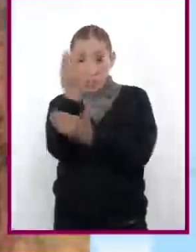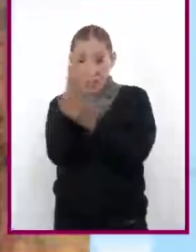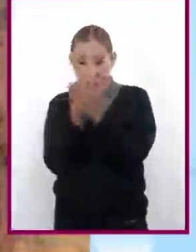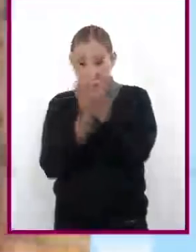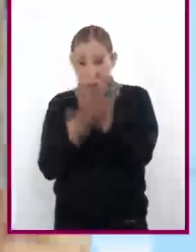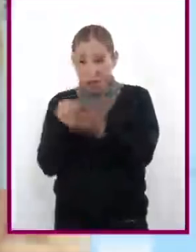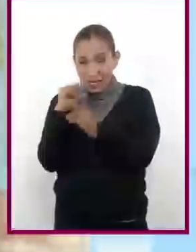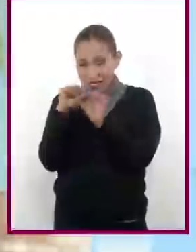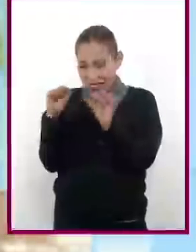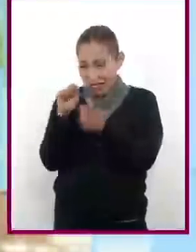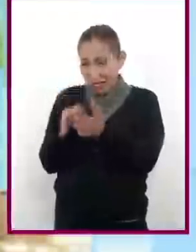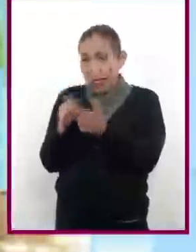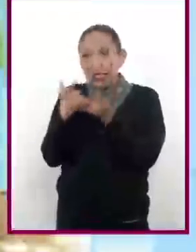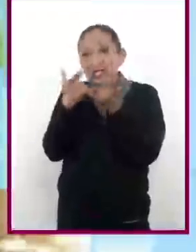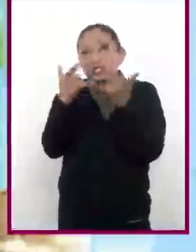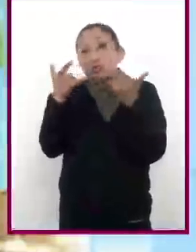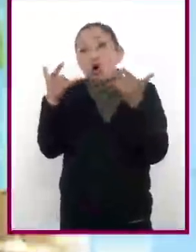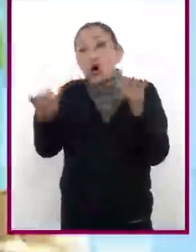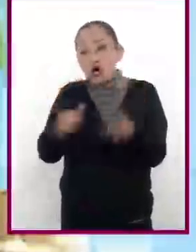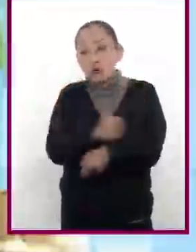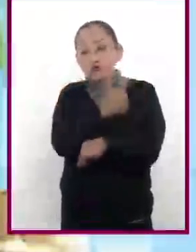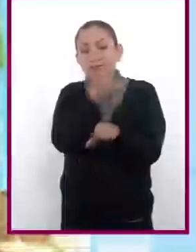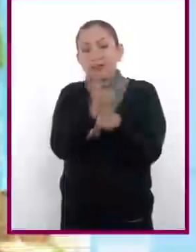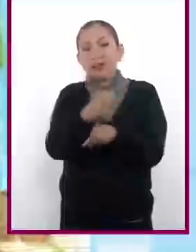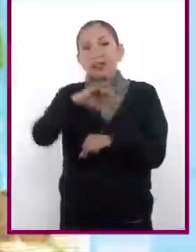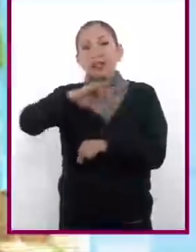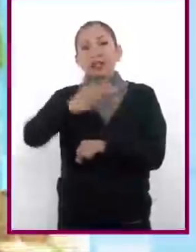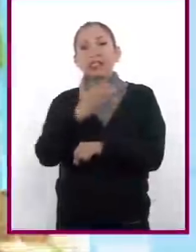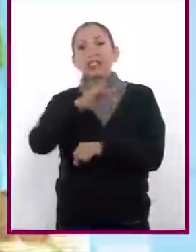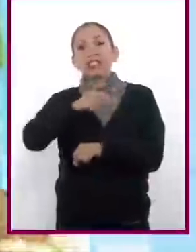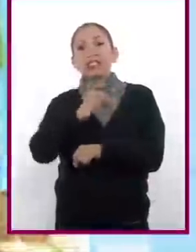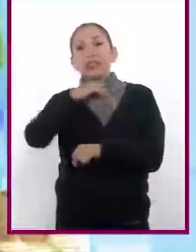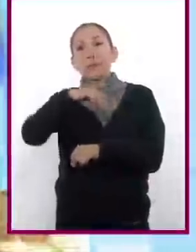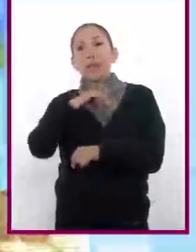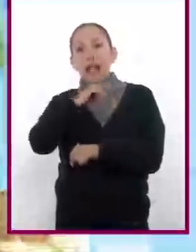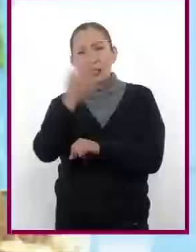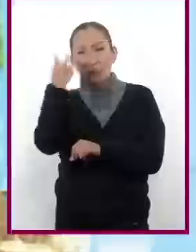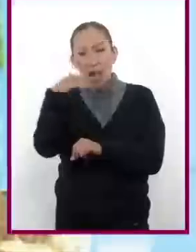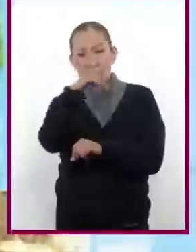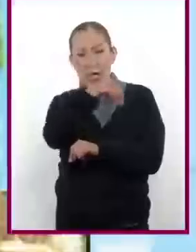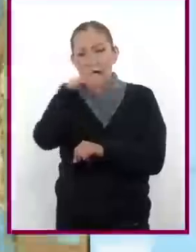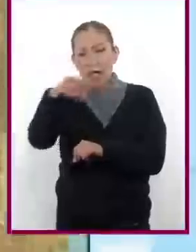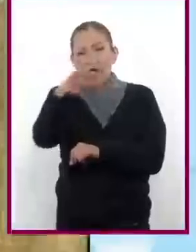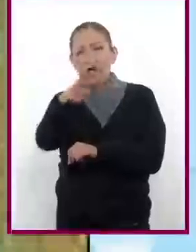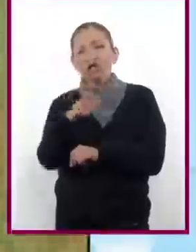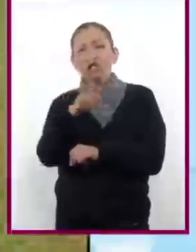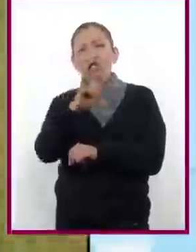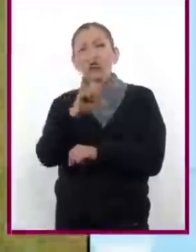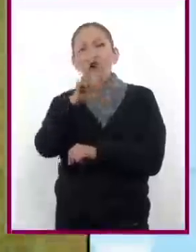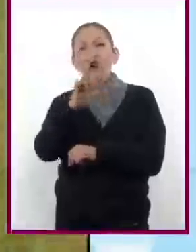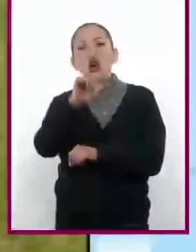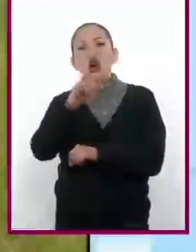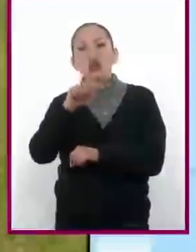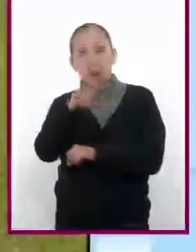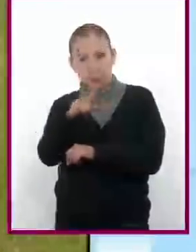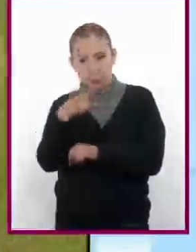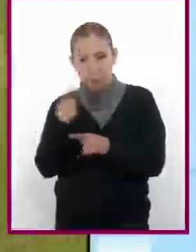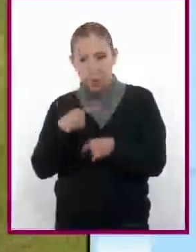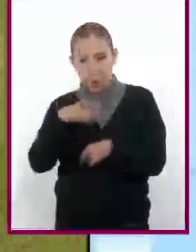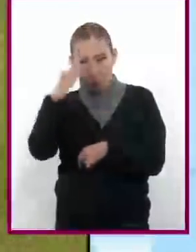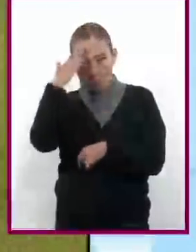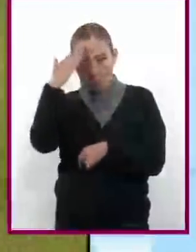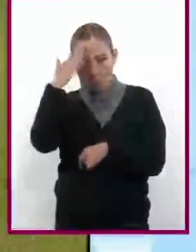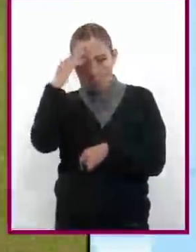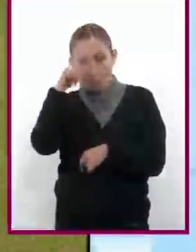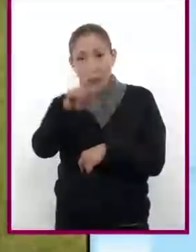imágenes y textos, la historia del asentamiento de los chichimecas nómadas comandados por Xolotl. El